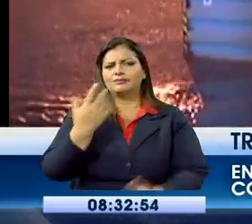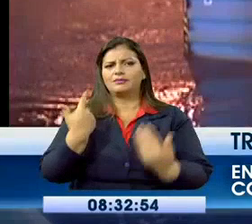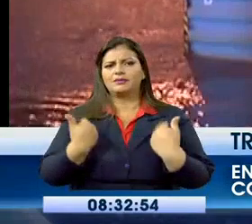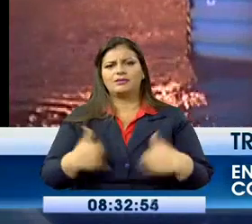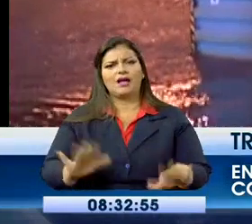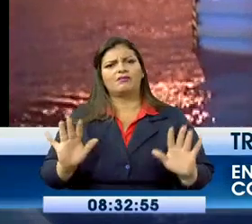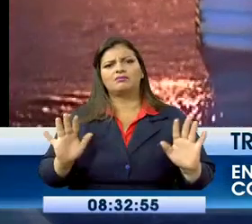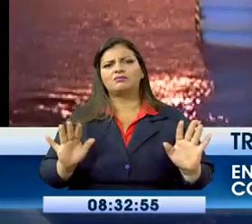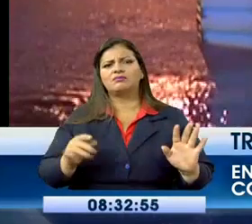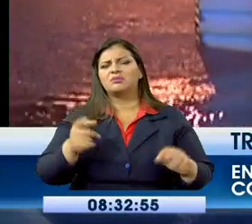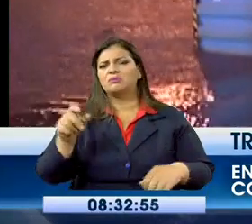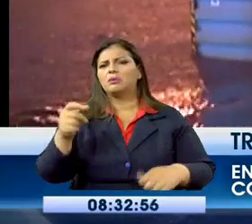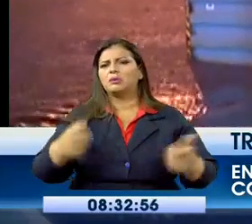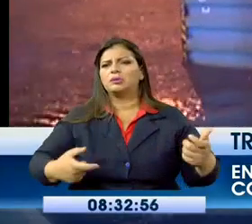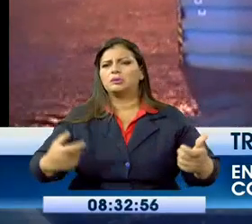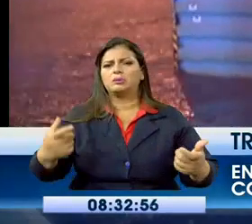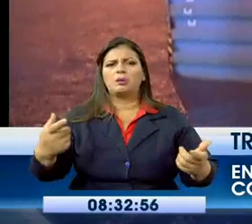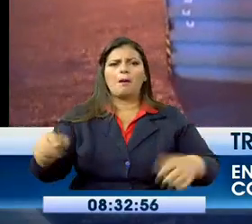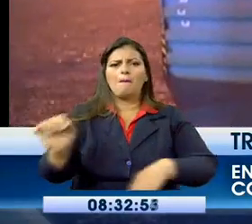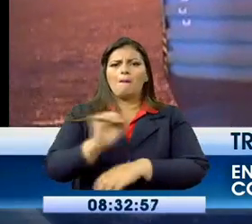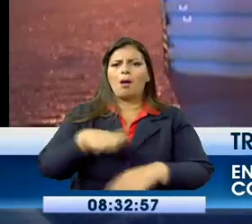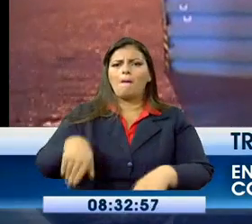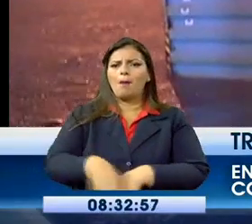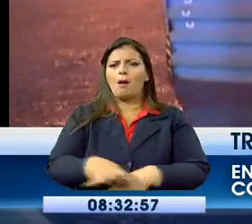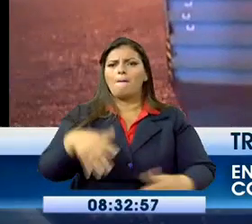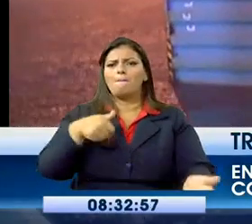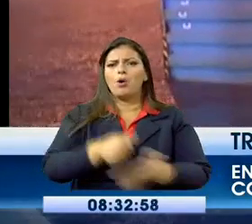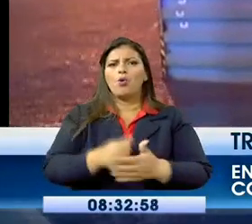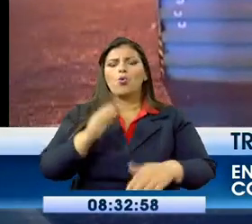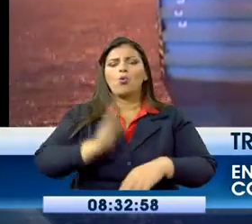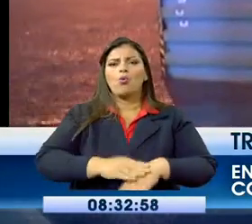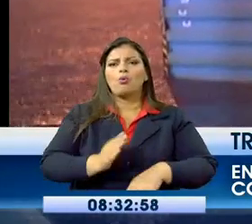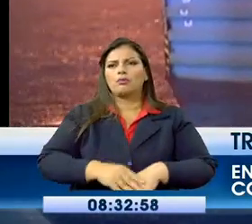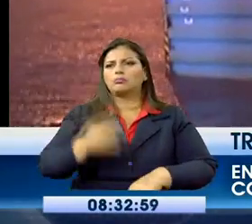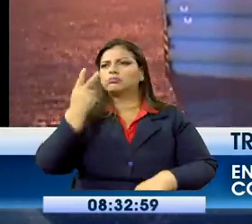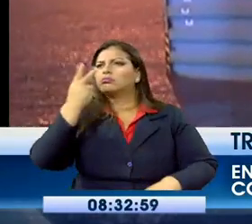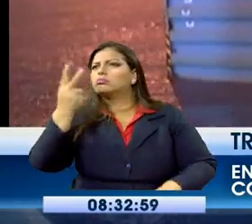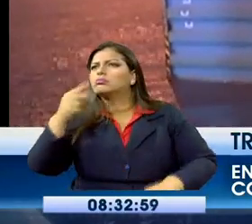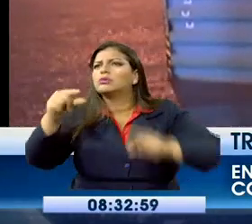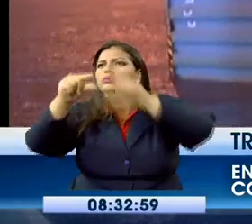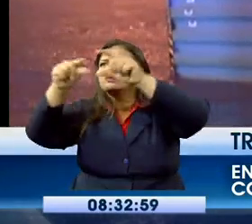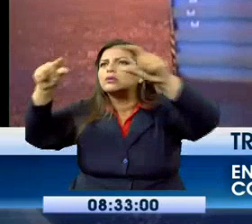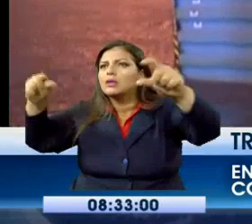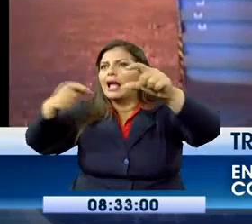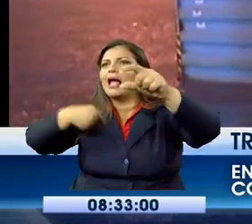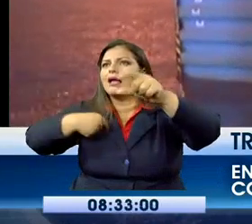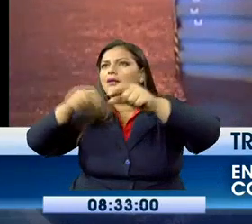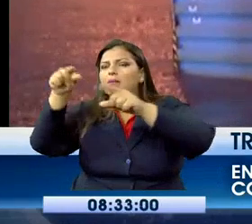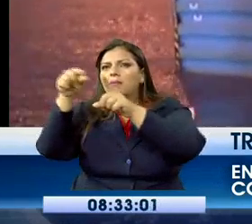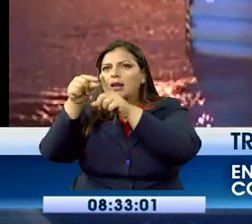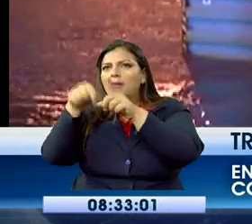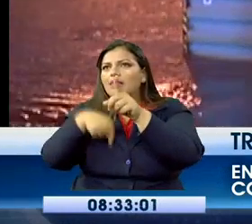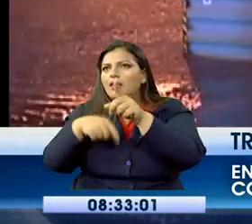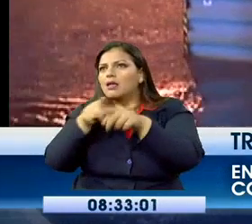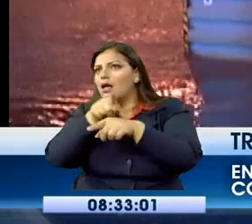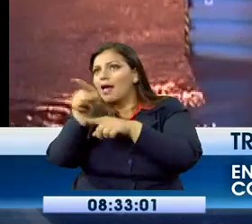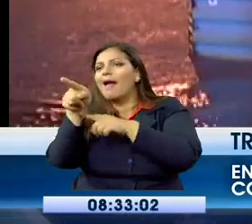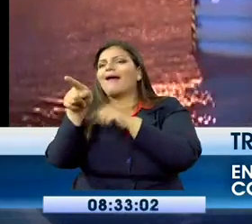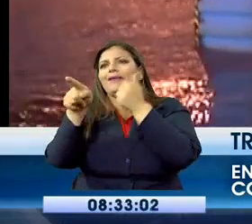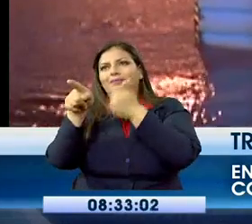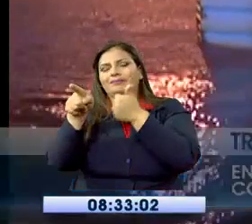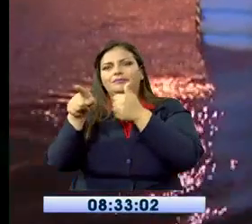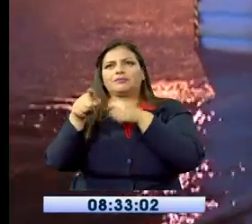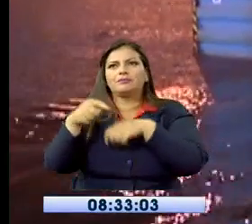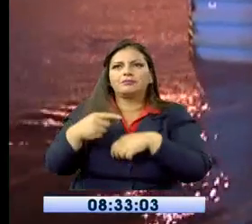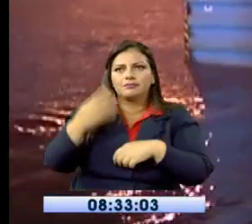perdido. Si se perdió, debe ser porque no vio dónde está. Ojalá no había una señalización que le indique por dónde irse.